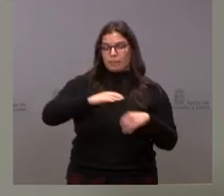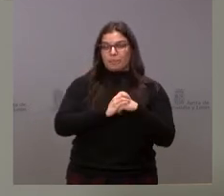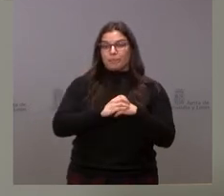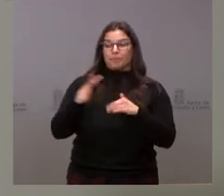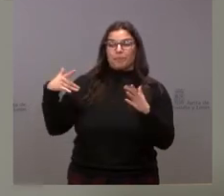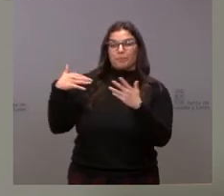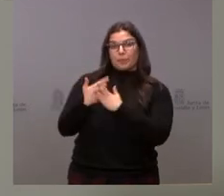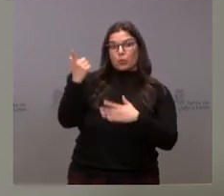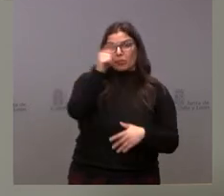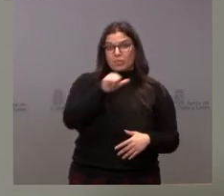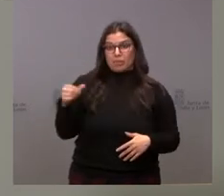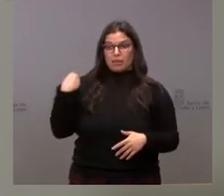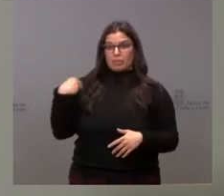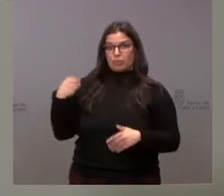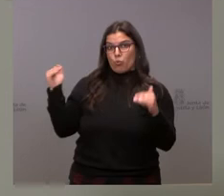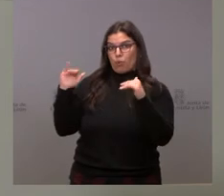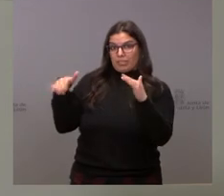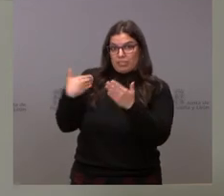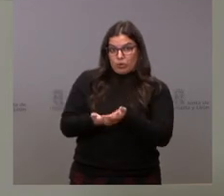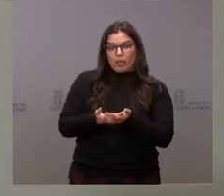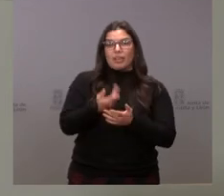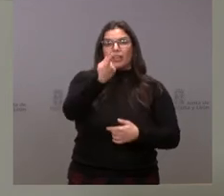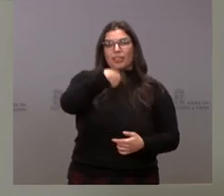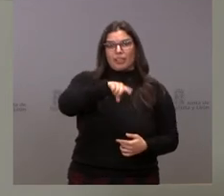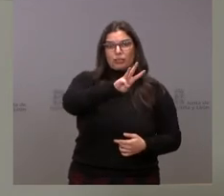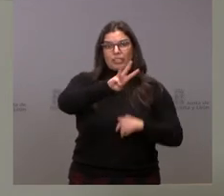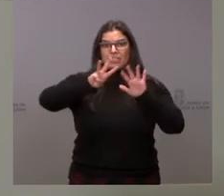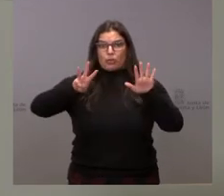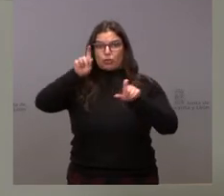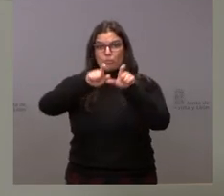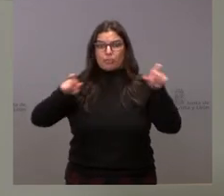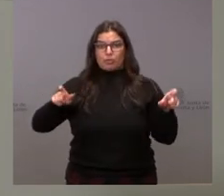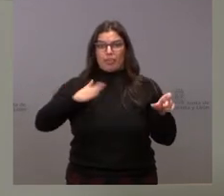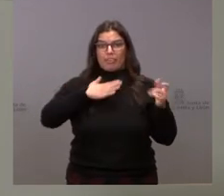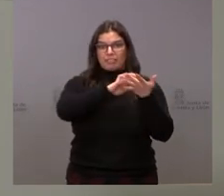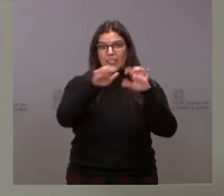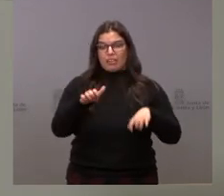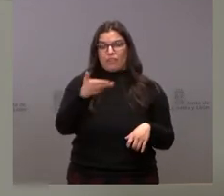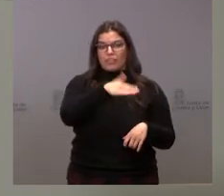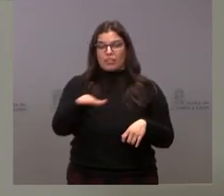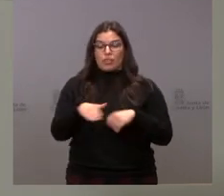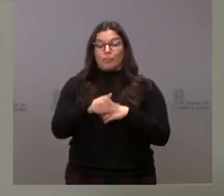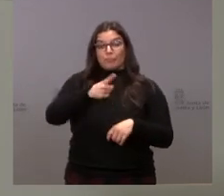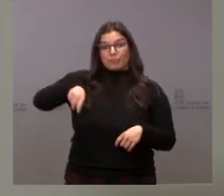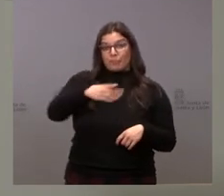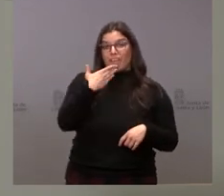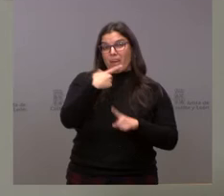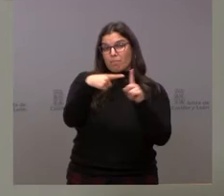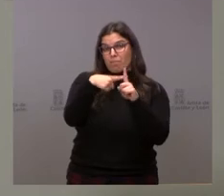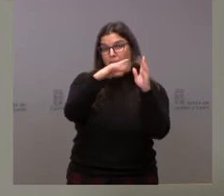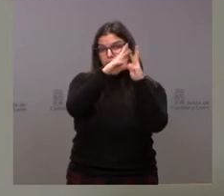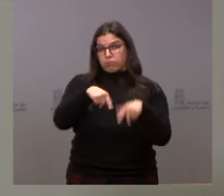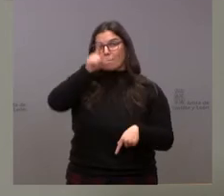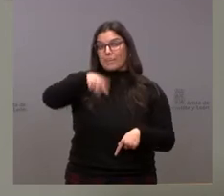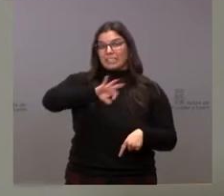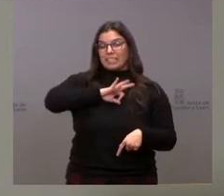semana desde la última comparecencia lo han hecho 138 castellanos y leoneses la edad media de los fallecidos a lo largo del mes de enero ha